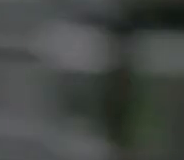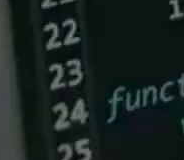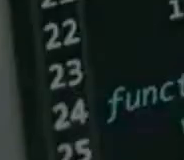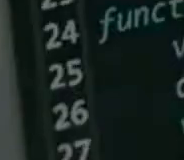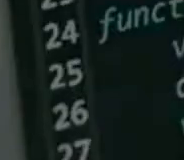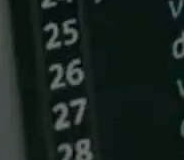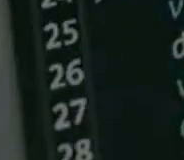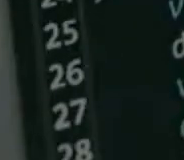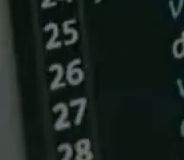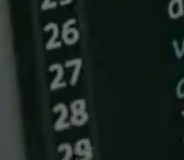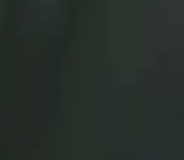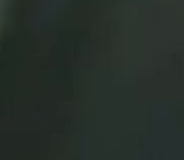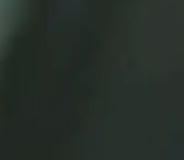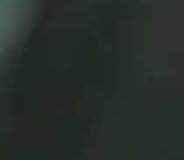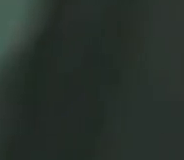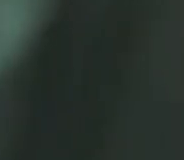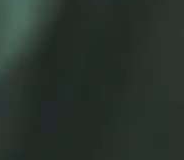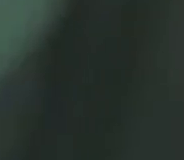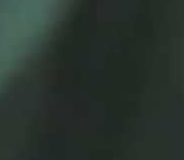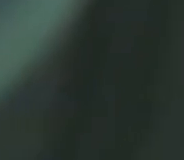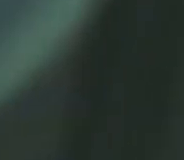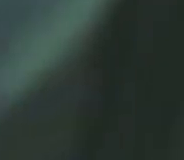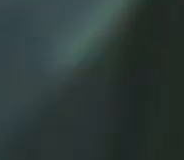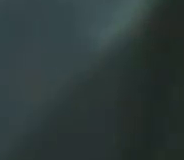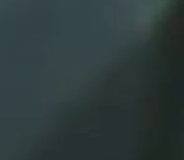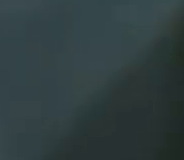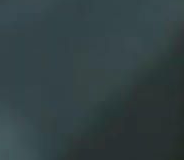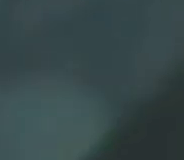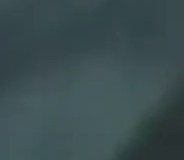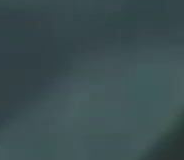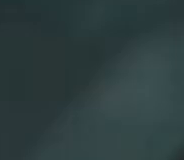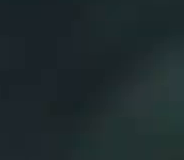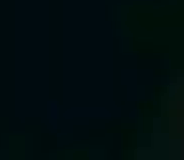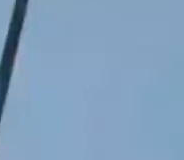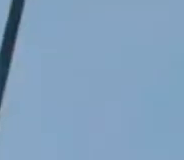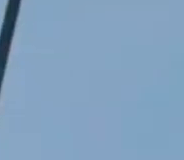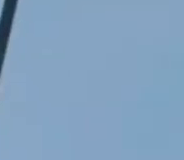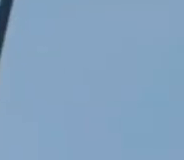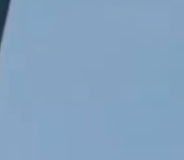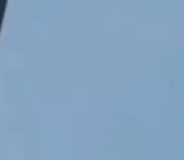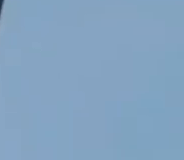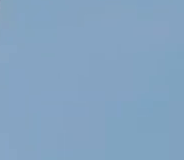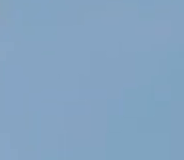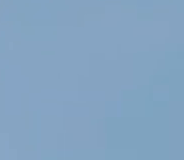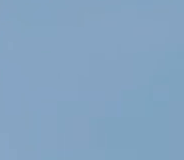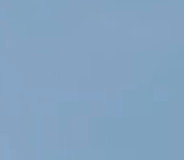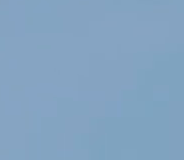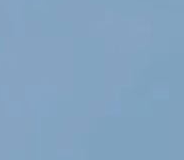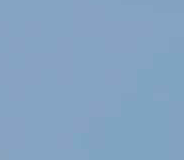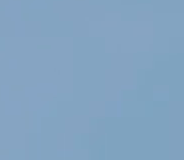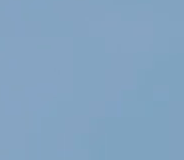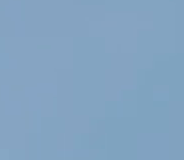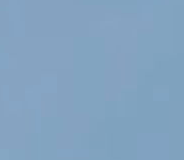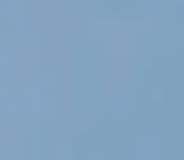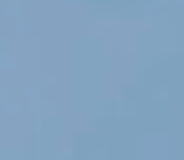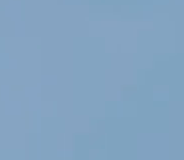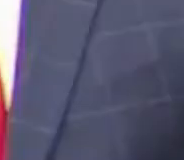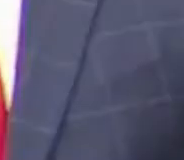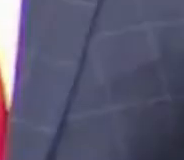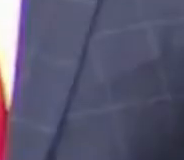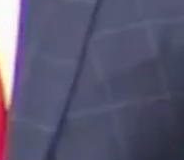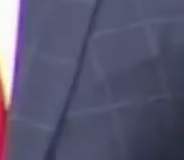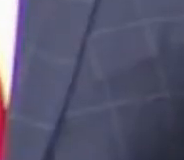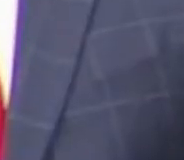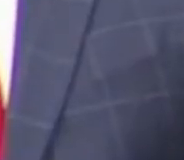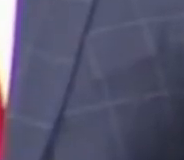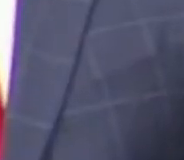comportamiento y cumplimiento de los individuos, corporaciones y negocios. Hemos establecido importantes alianzas con